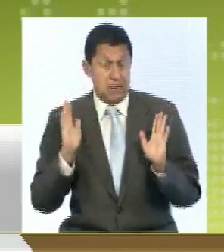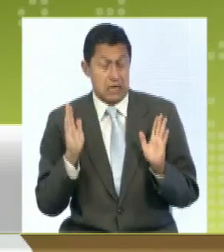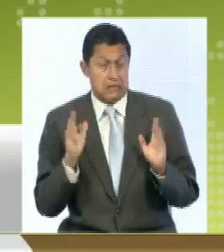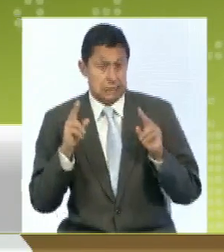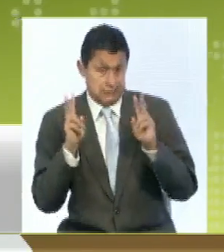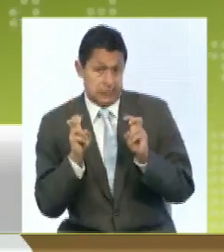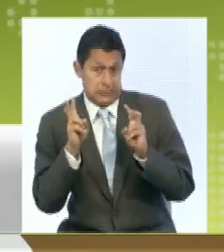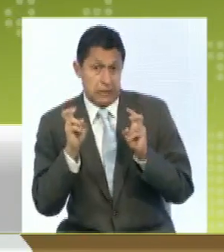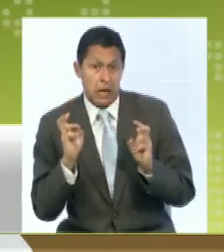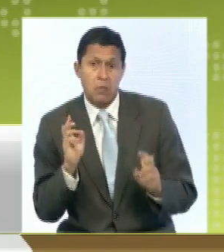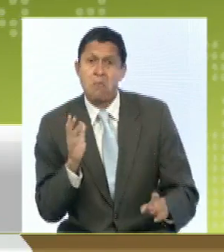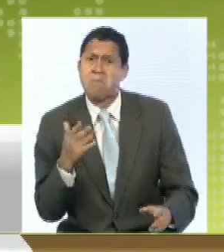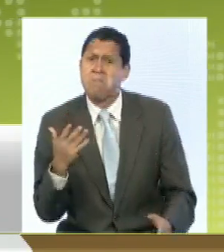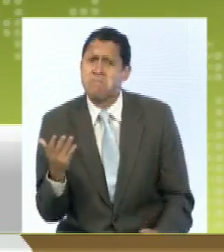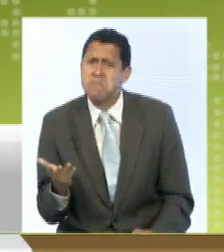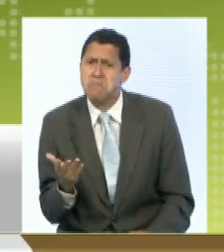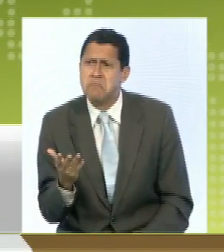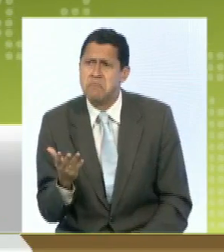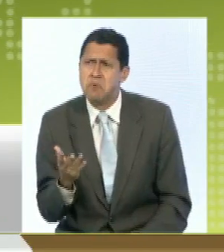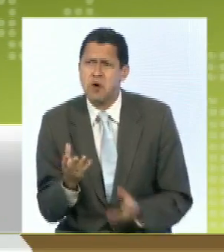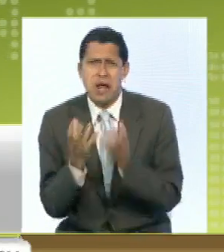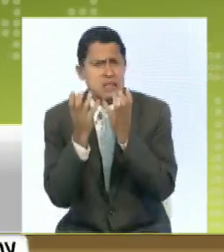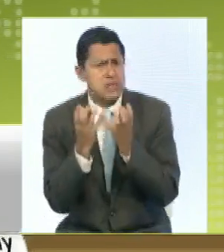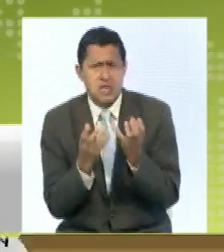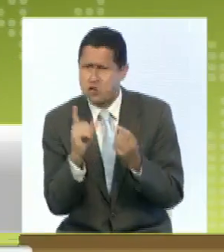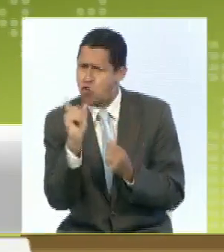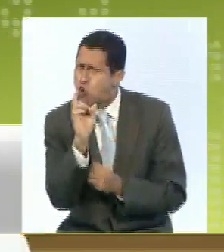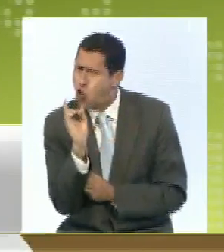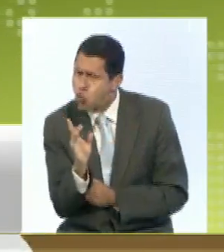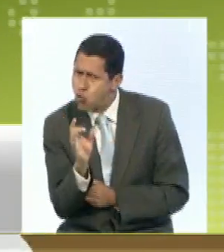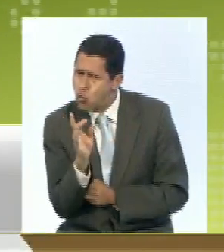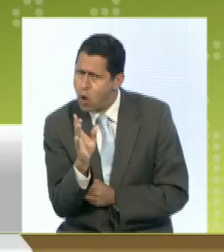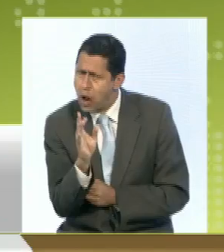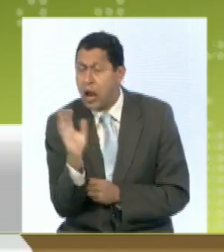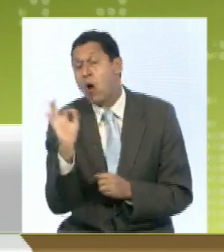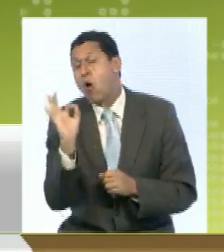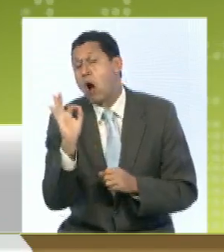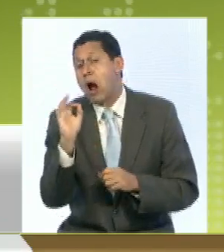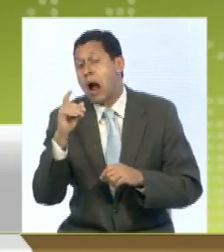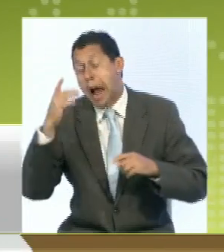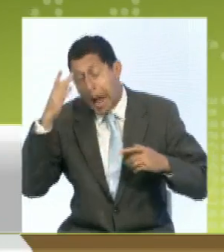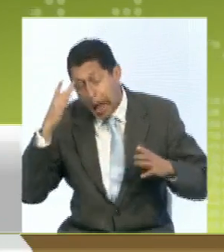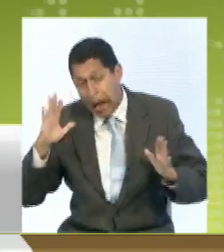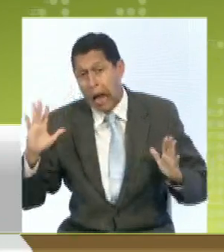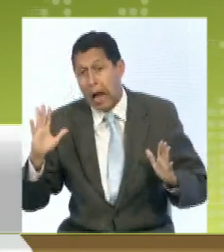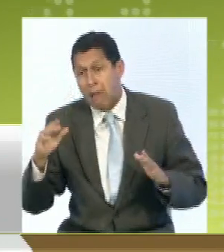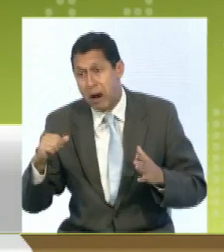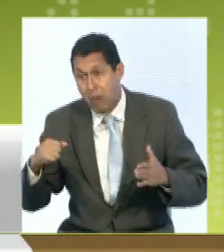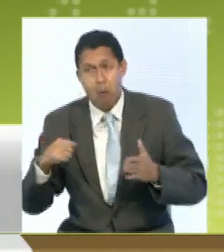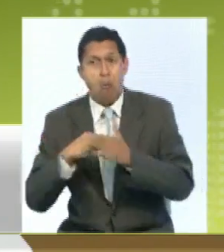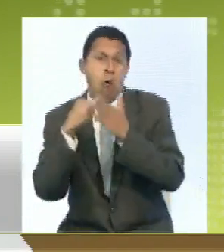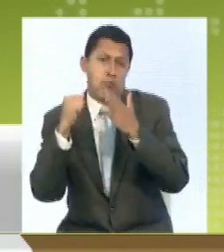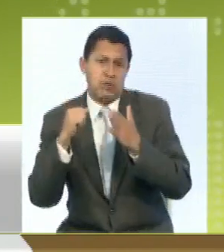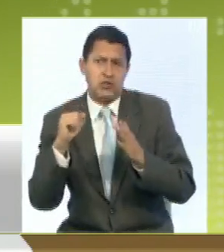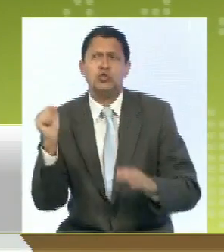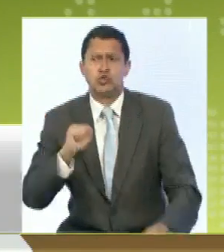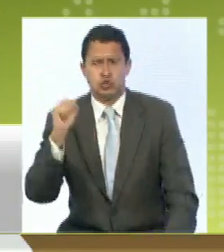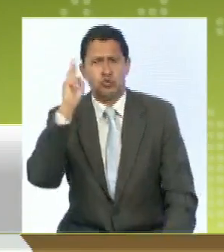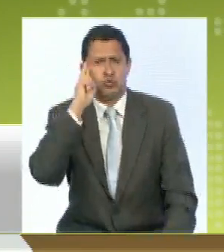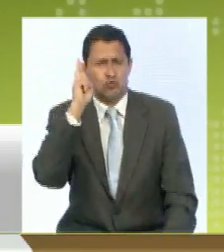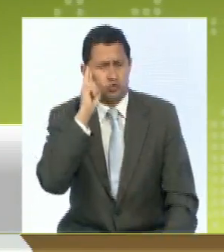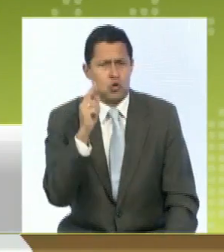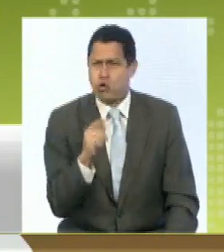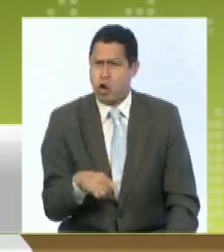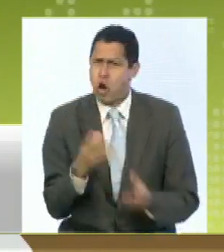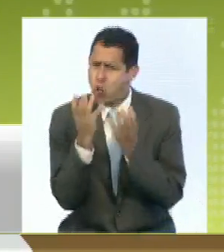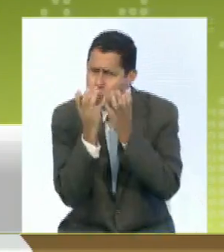puede estar sucediendo porque el testículo no debería doler a menos que tenga algún tipo de contacto o daño eso es correcto no